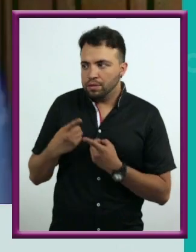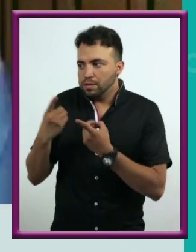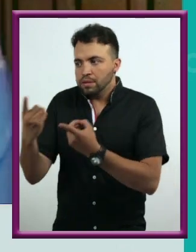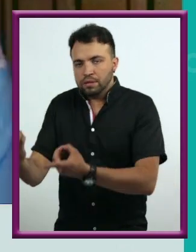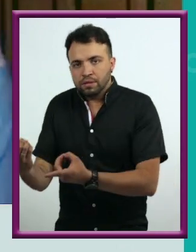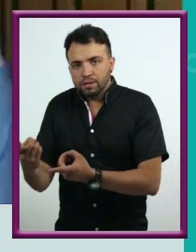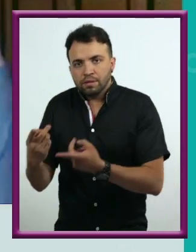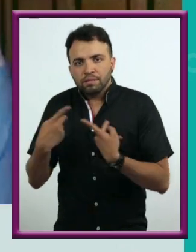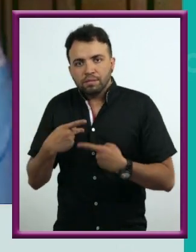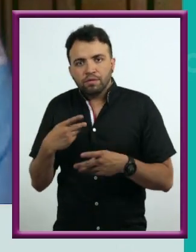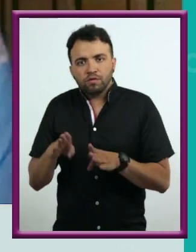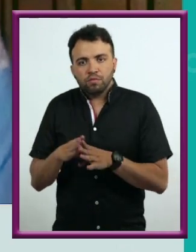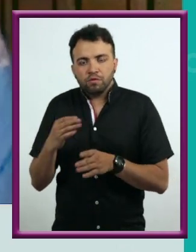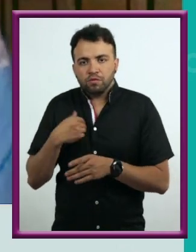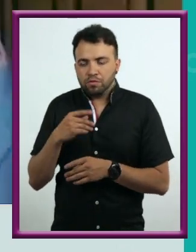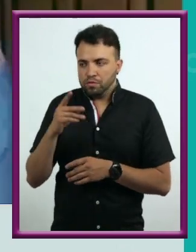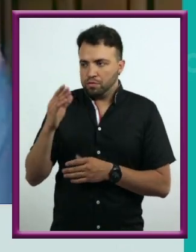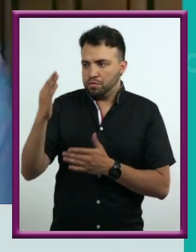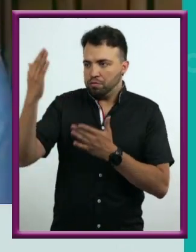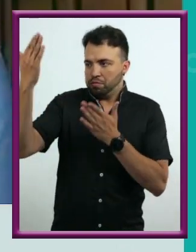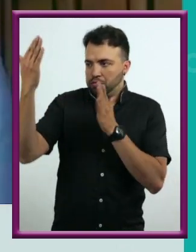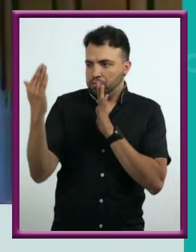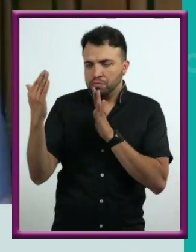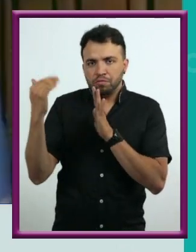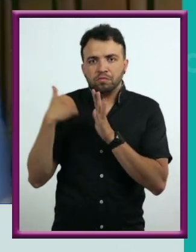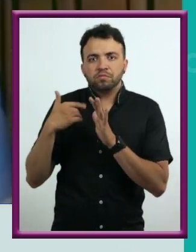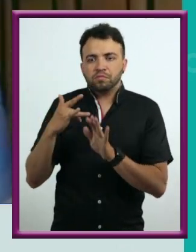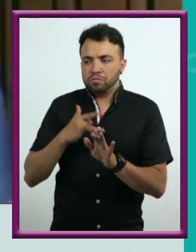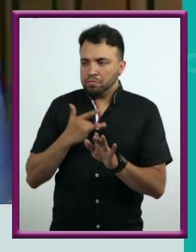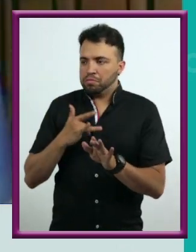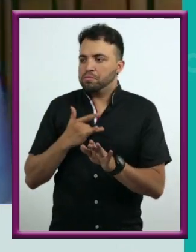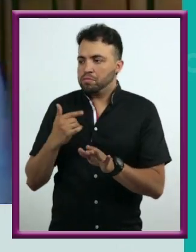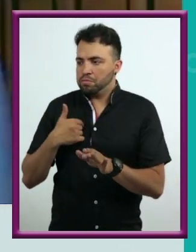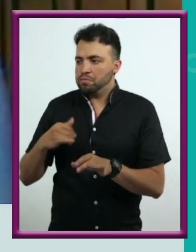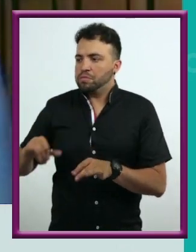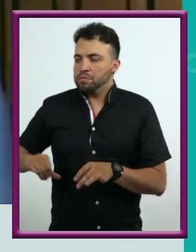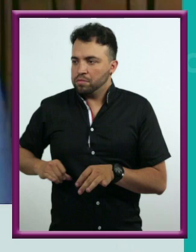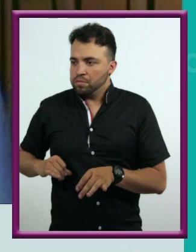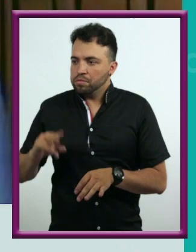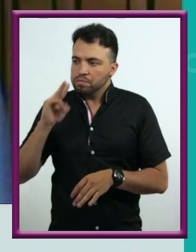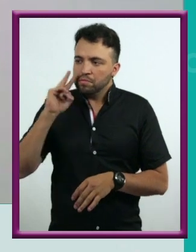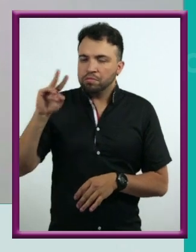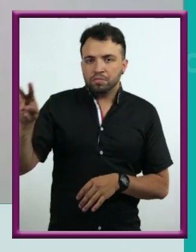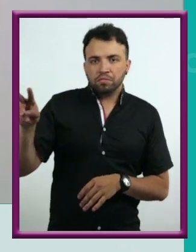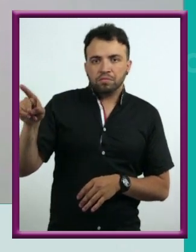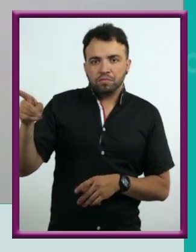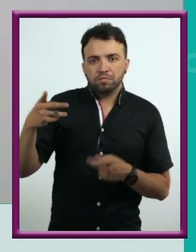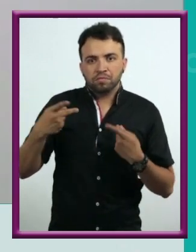le ayuda, le hace sentir bien, le hace sentir un efecto positivo.